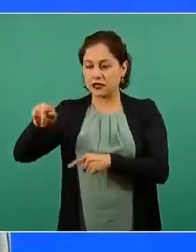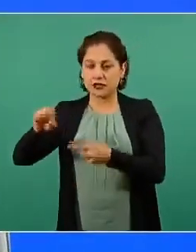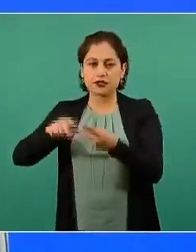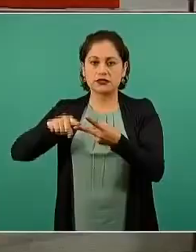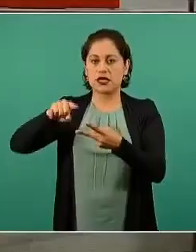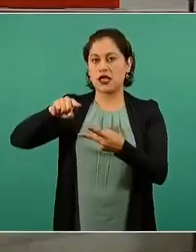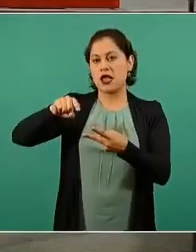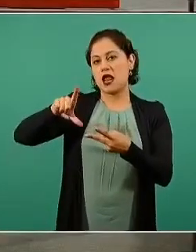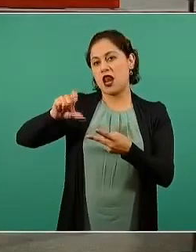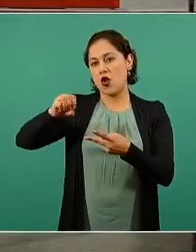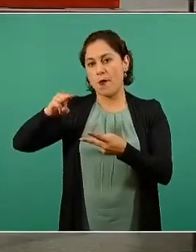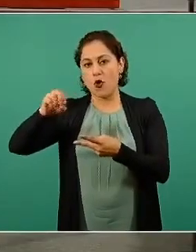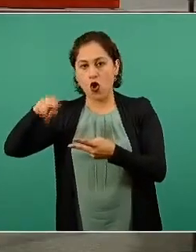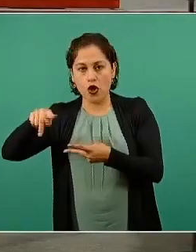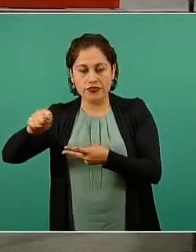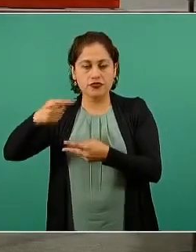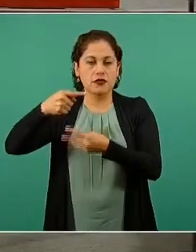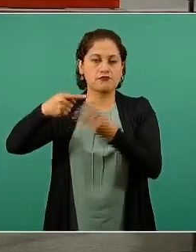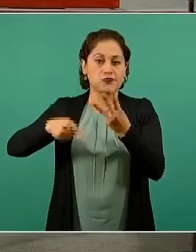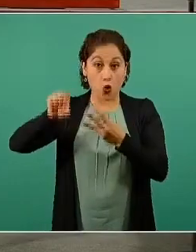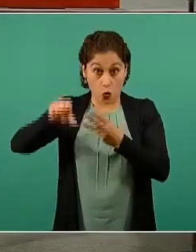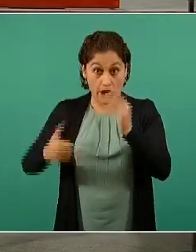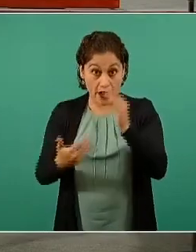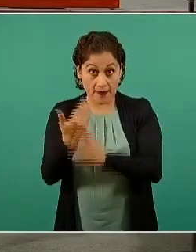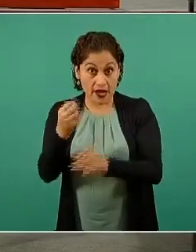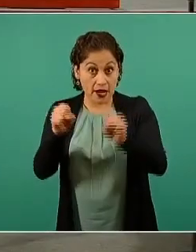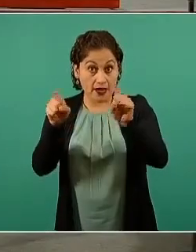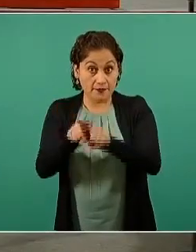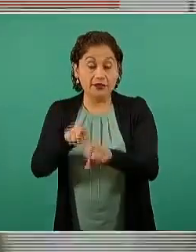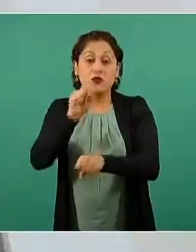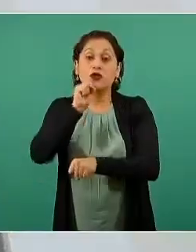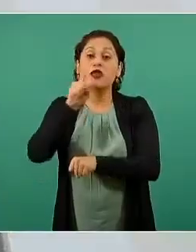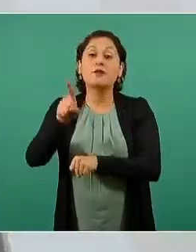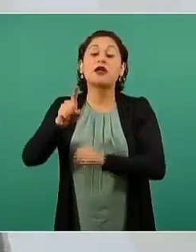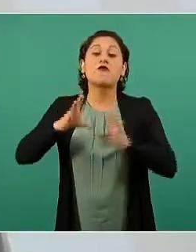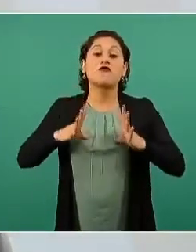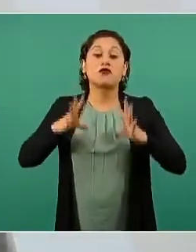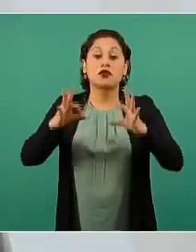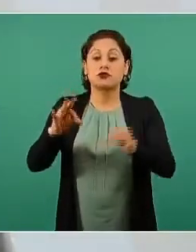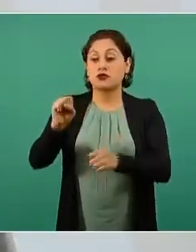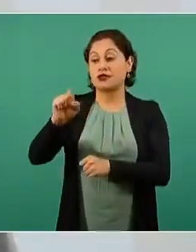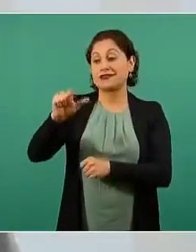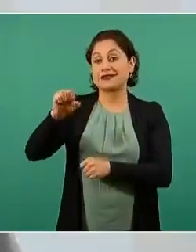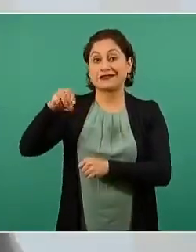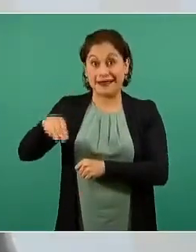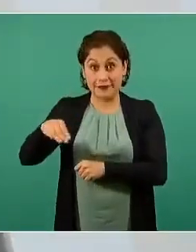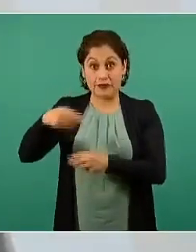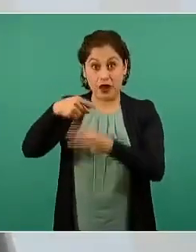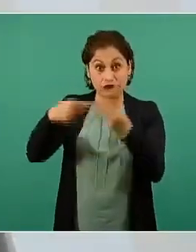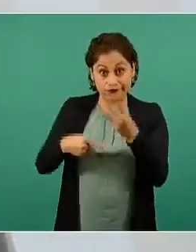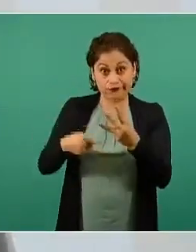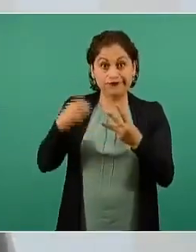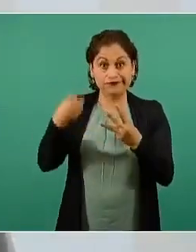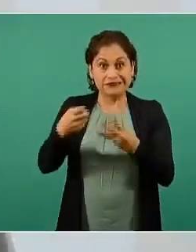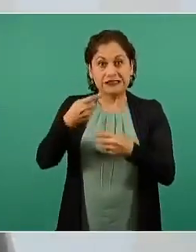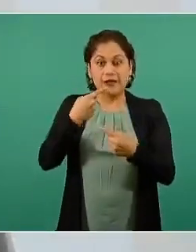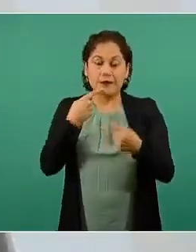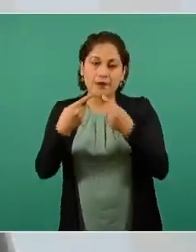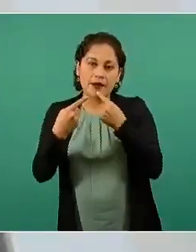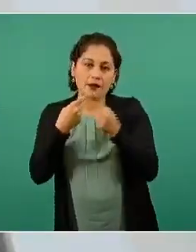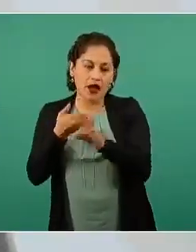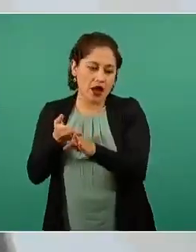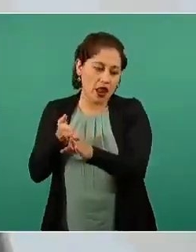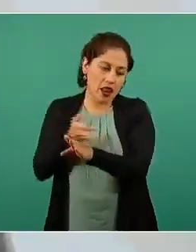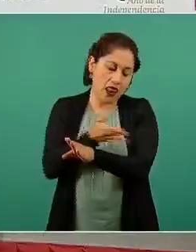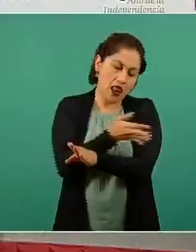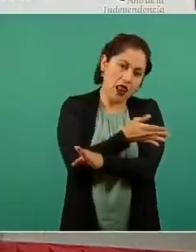por supuesto hoy a la mañana con la gente de la Fundación SLIM en relación a lo que significó ese